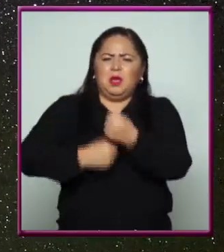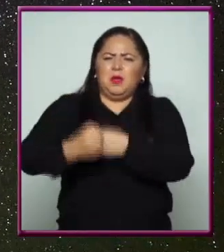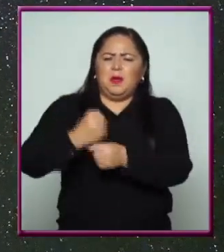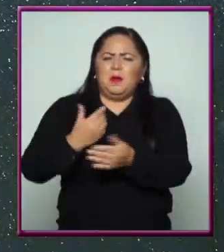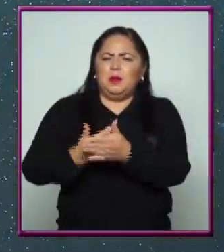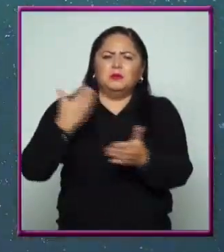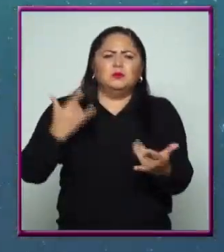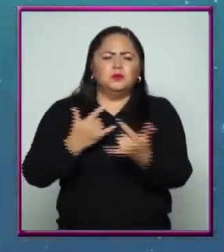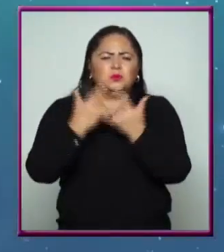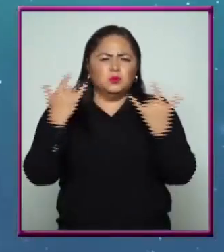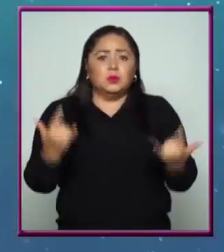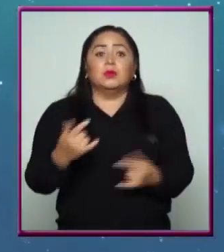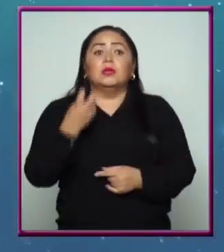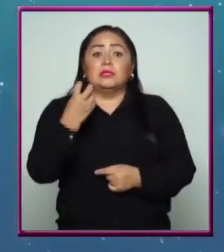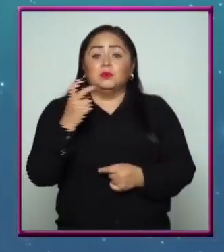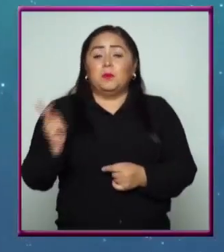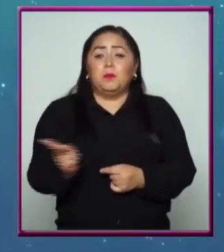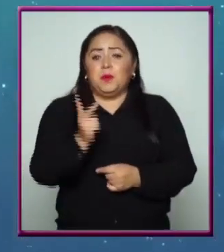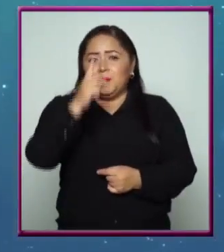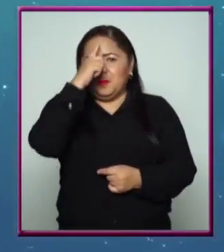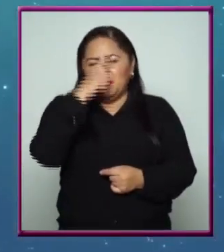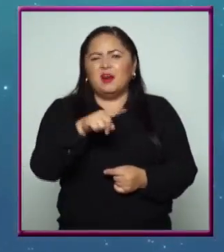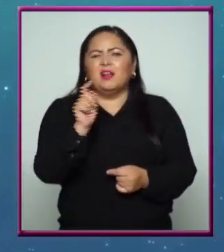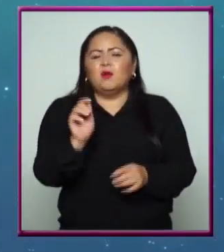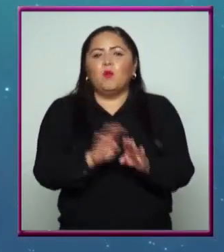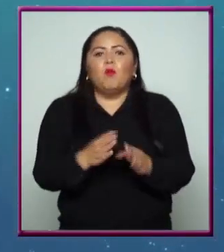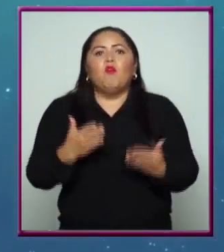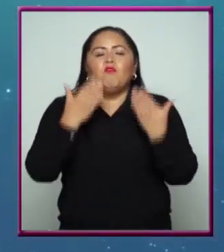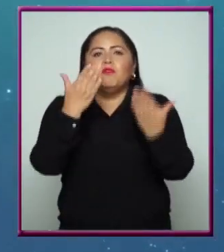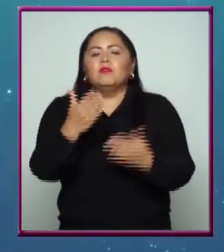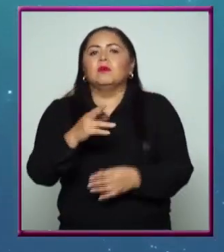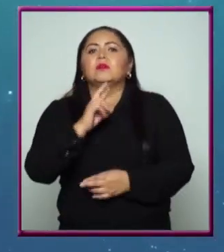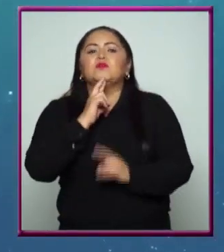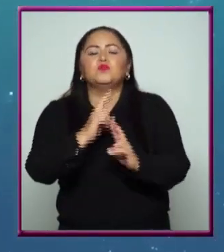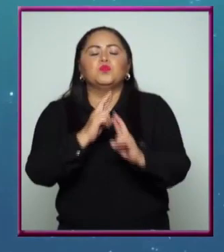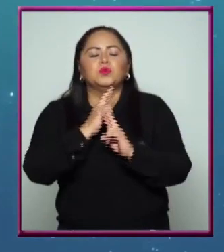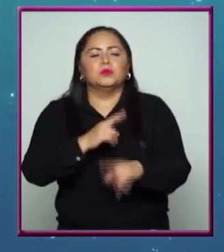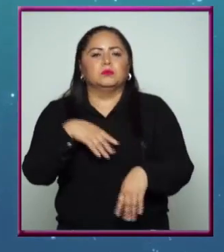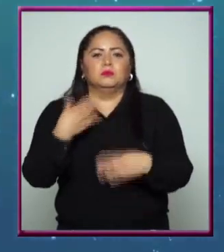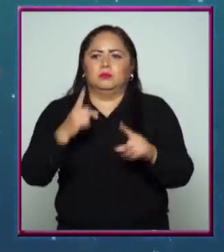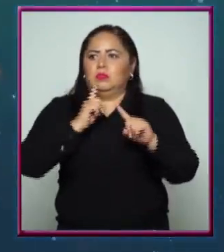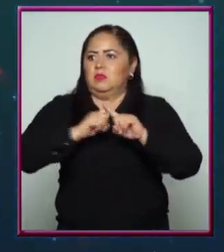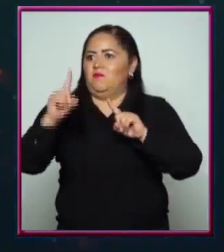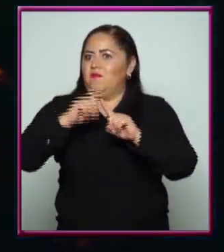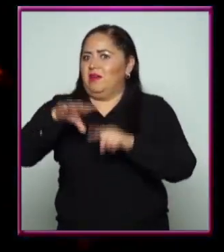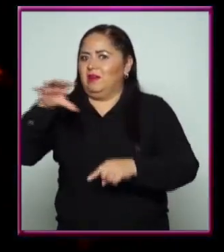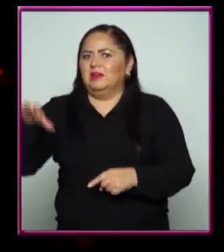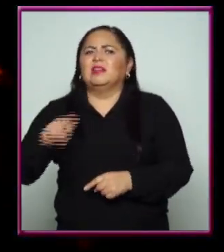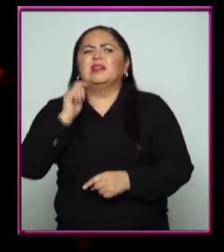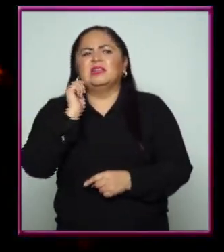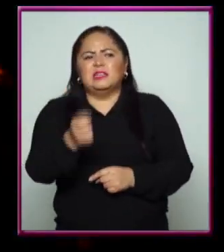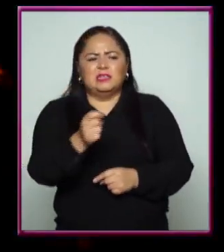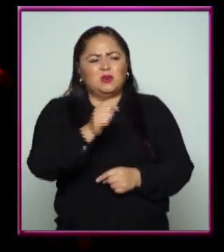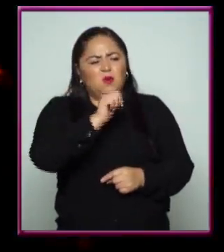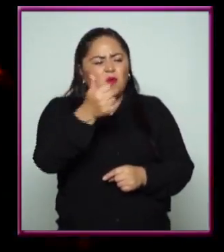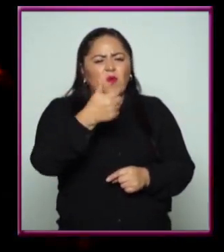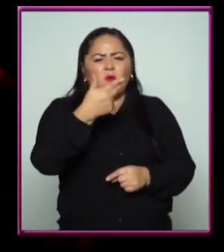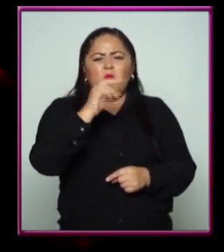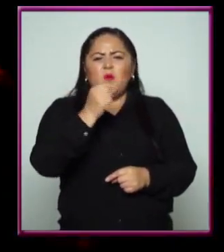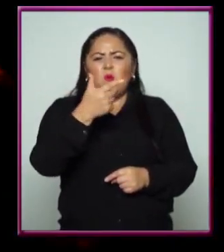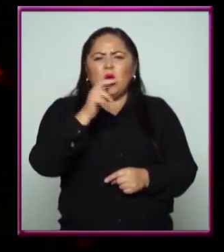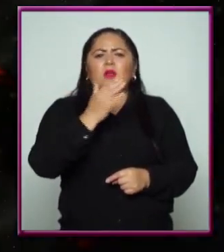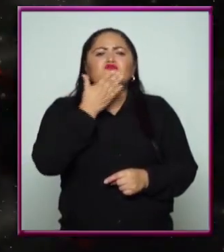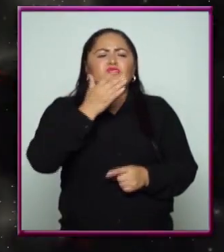de la historia, y es una pregunta para la que se han ofrecido respuestas muy variadas. Que son hogueras de otras